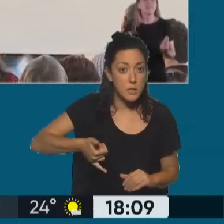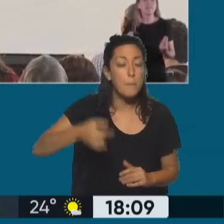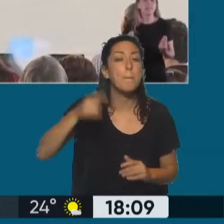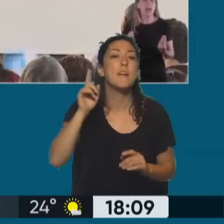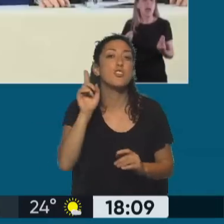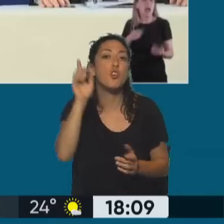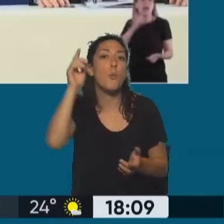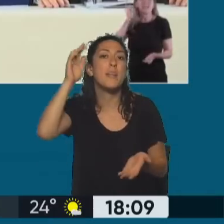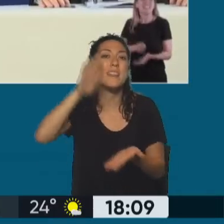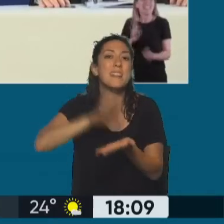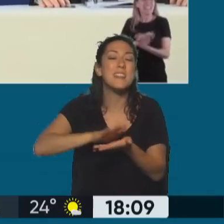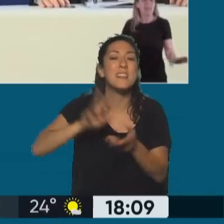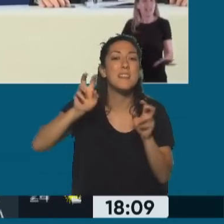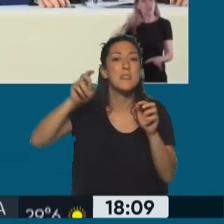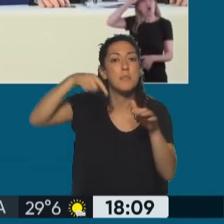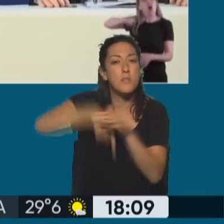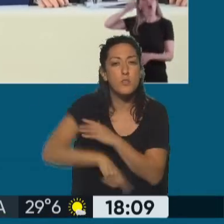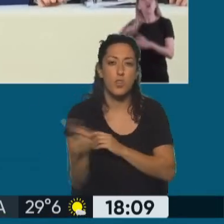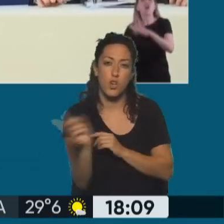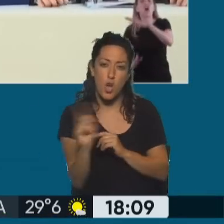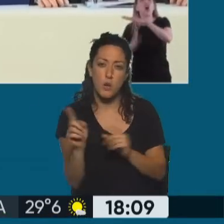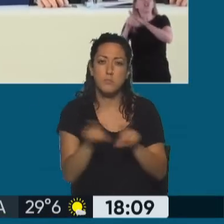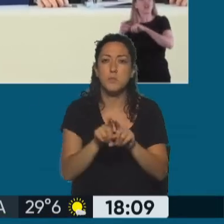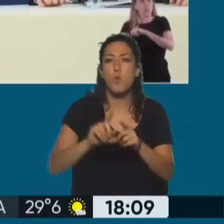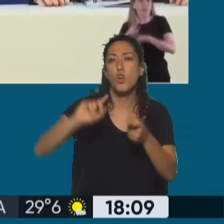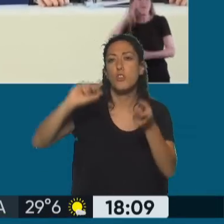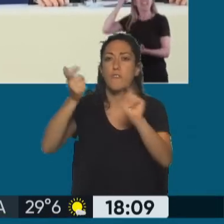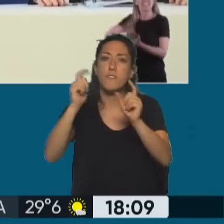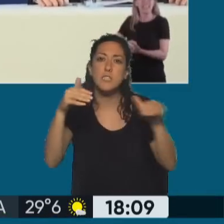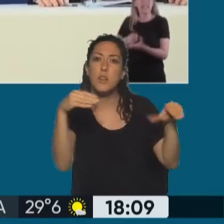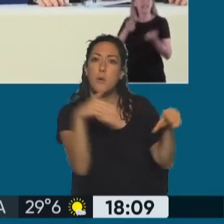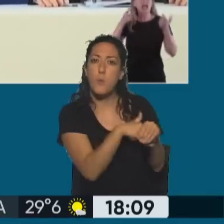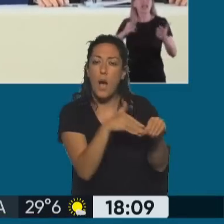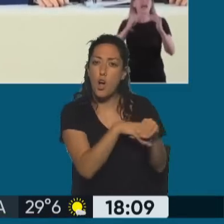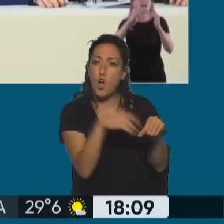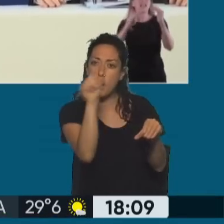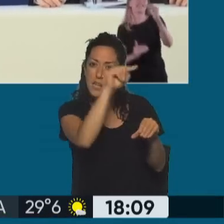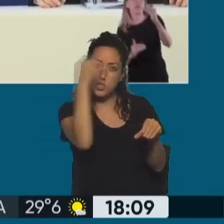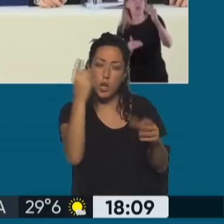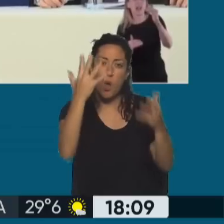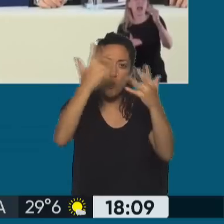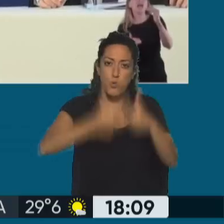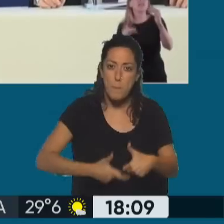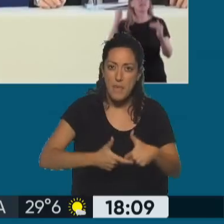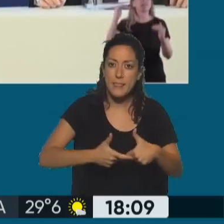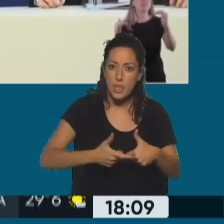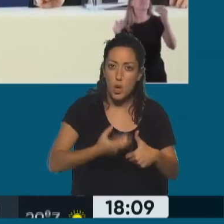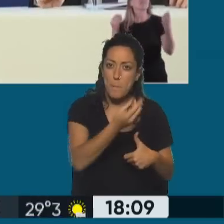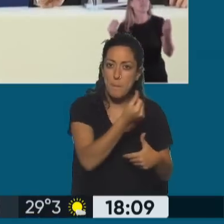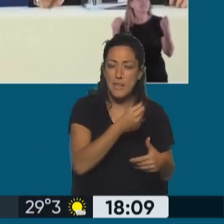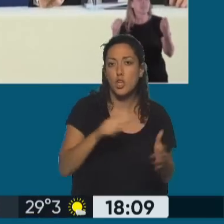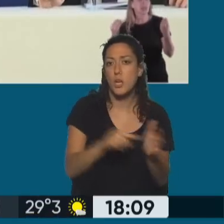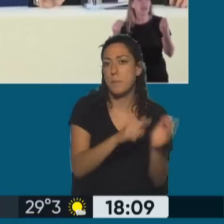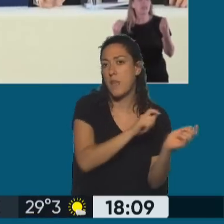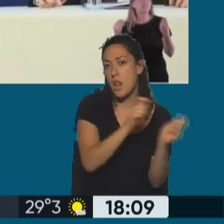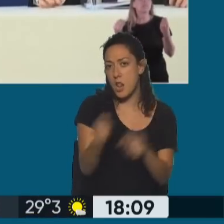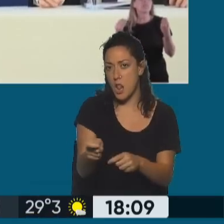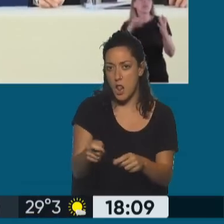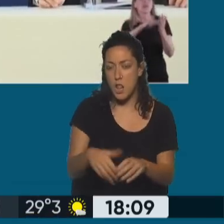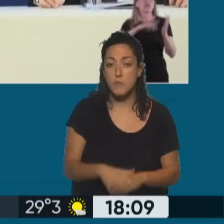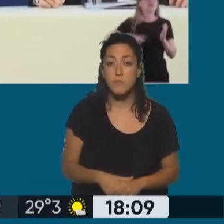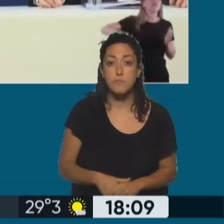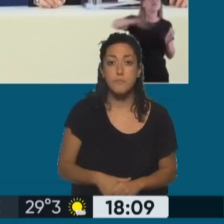profundidad. La Corte le dijo, transfiera a partir de cuentas del Banco Nación automáticamente los fondos a la capital. ¿Se van a